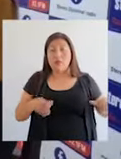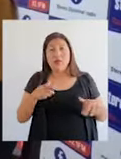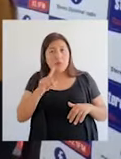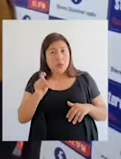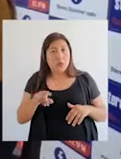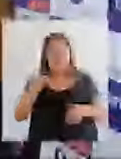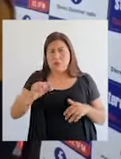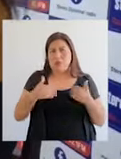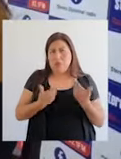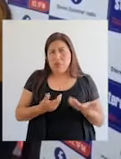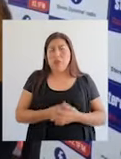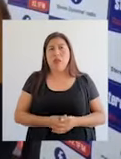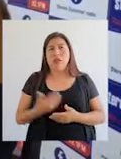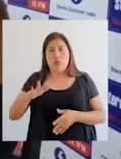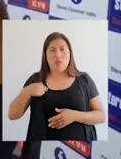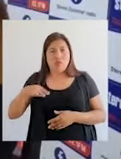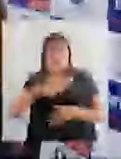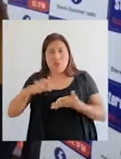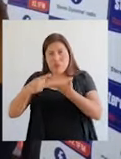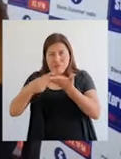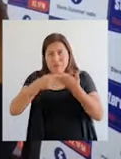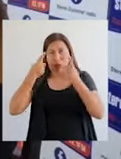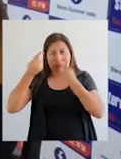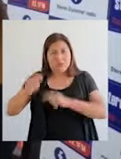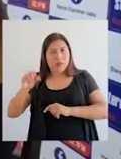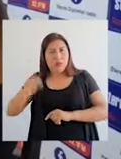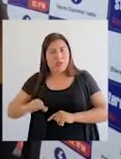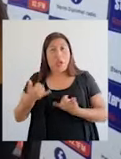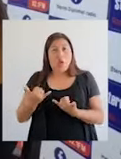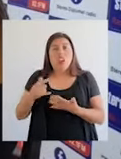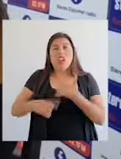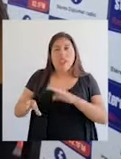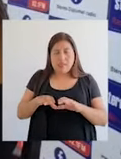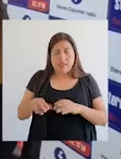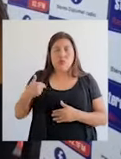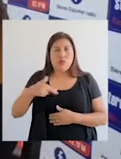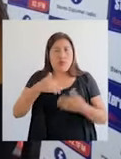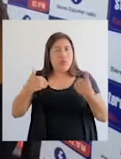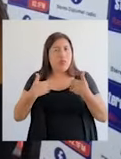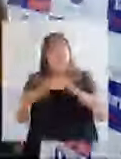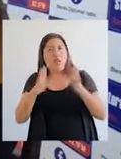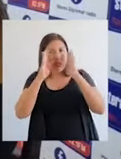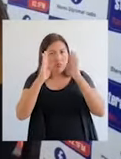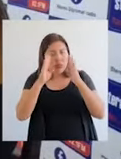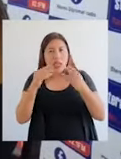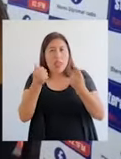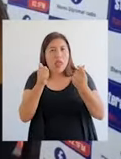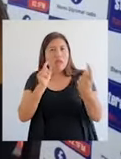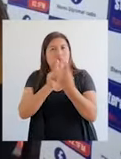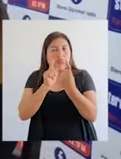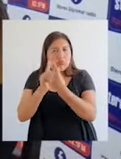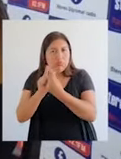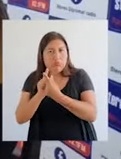política nacional. Se ha determinado y ahora lo que estamos haciendo nosotros es dar asistencia técnica a los gobiernos regionales para que